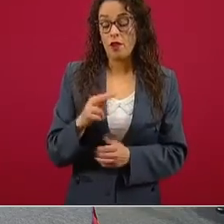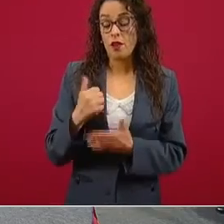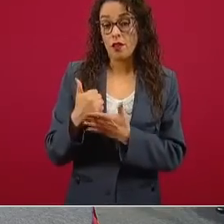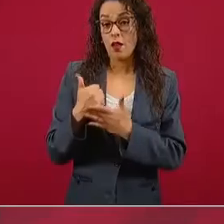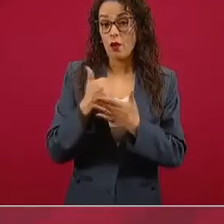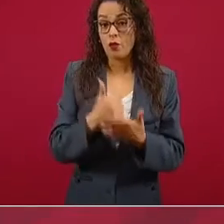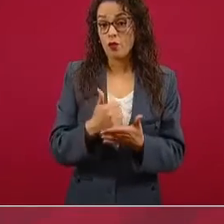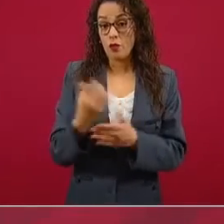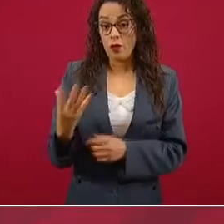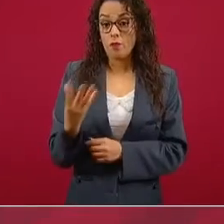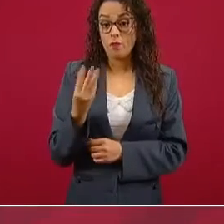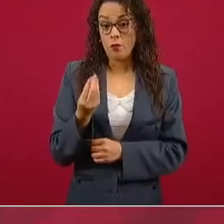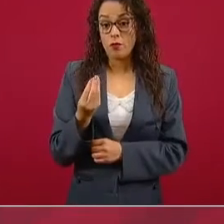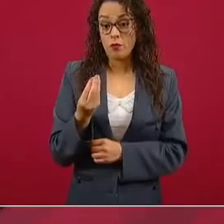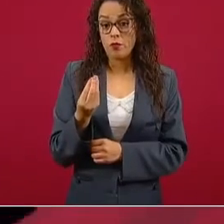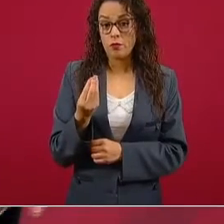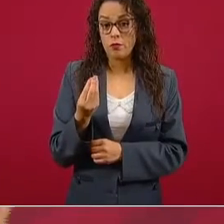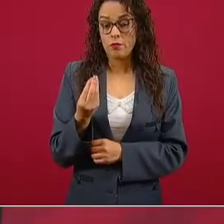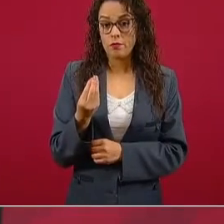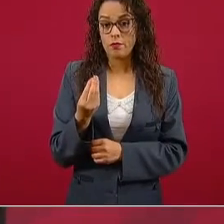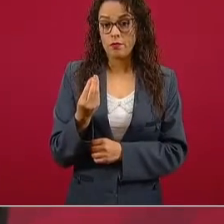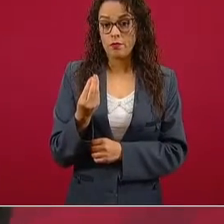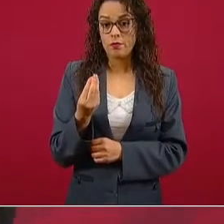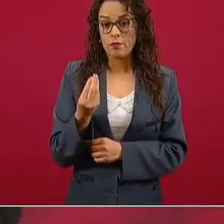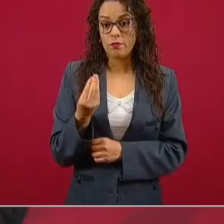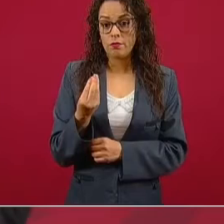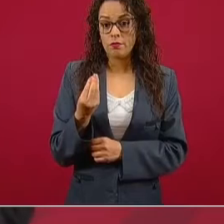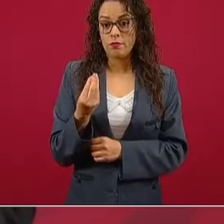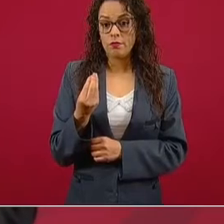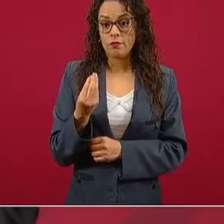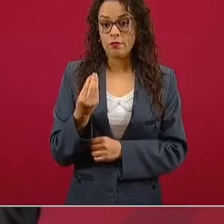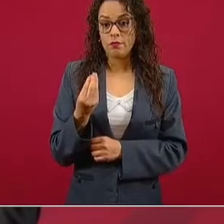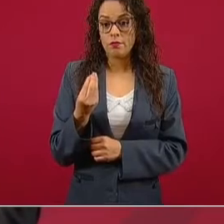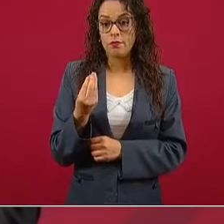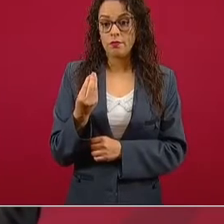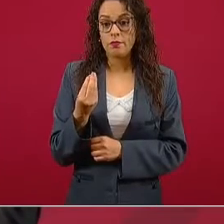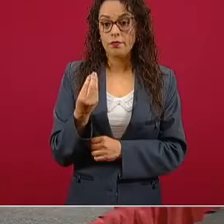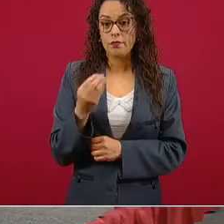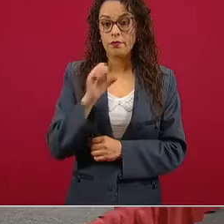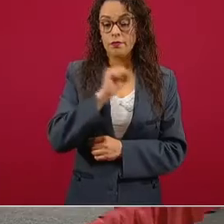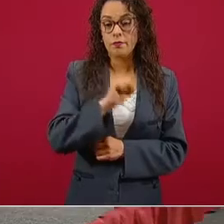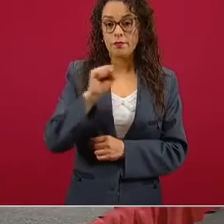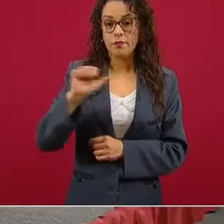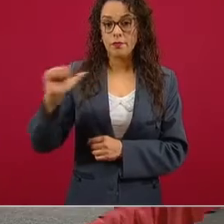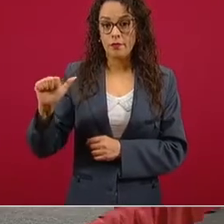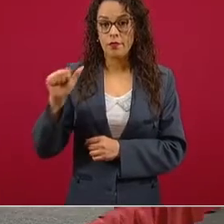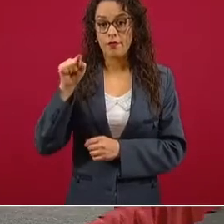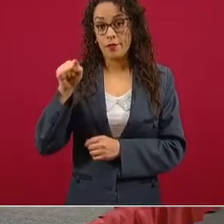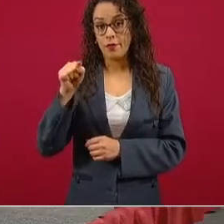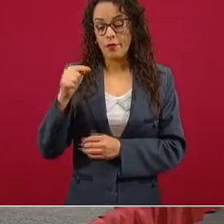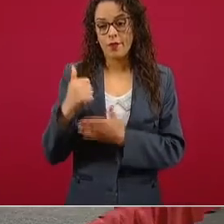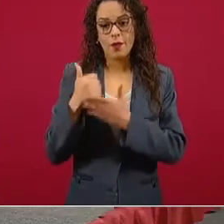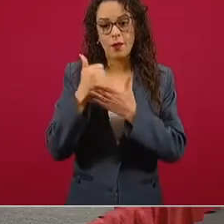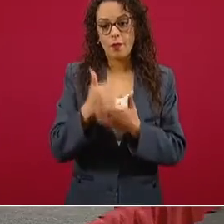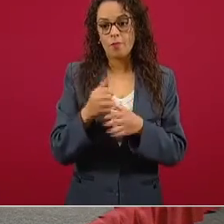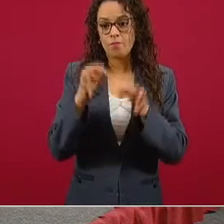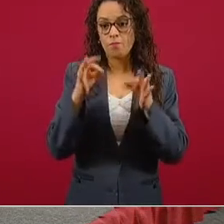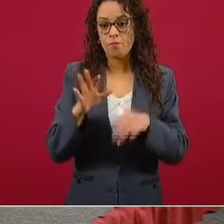luego y coordinó todo el trabajo la Secretaría de Salud, pero